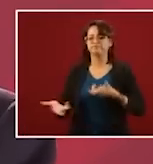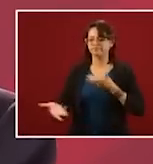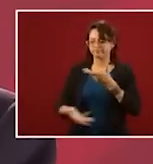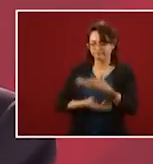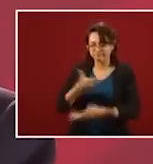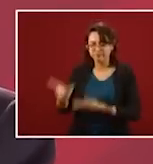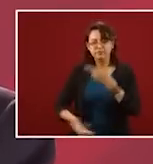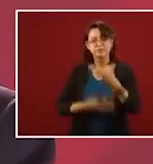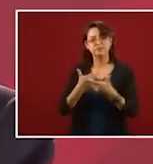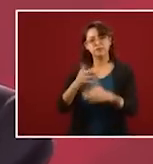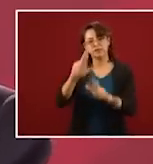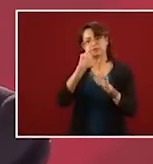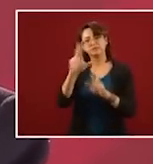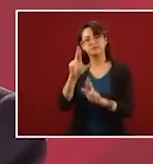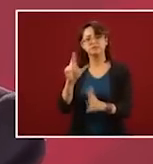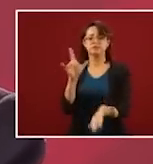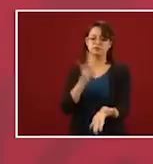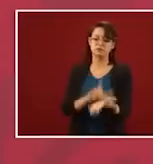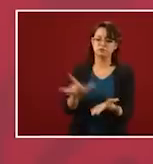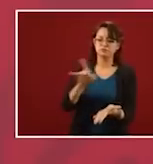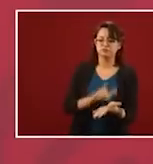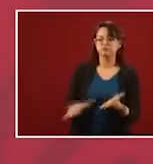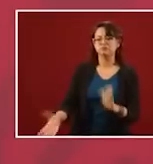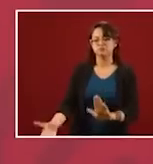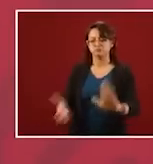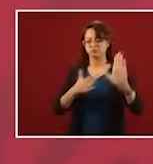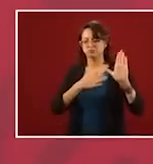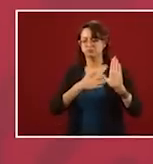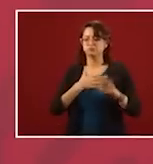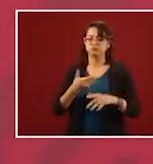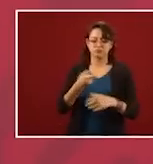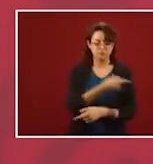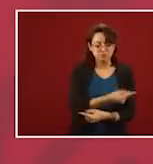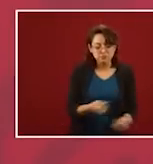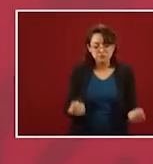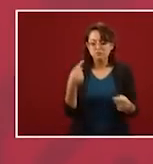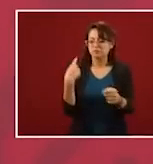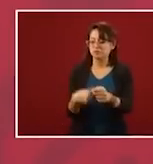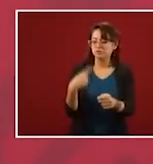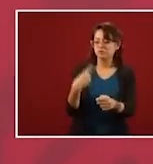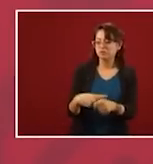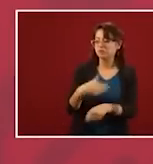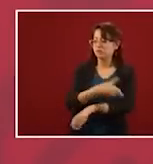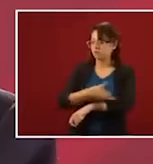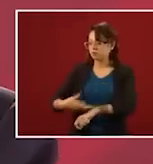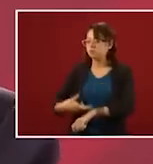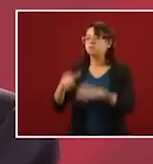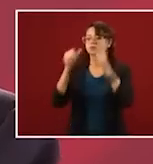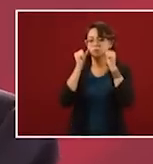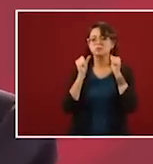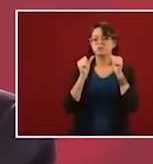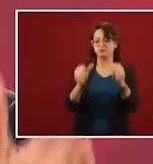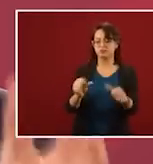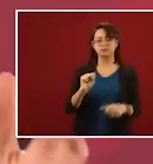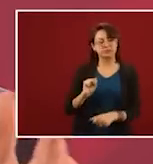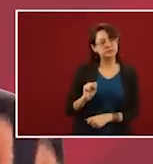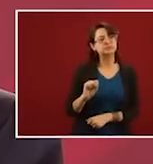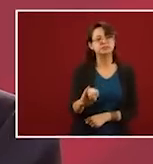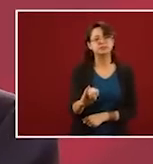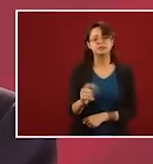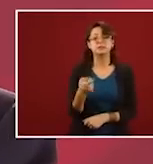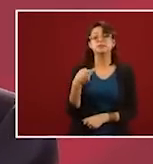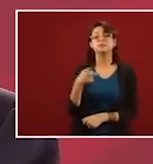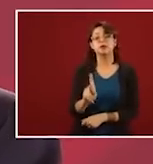compromiso con las y los pacientes y con sus familiares. Pero sí es muy importante, cuando estamos hablando